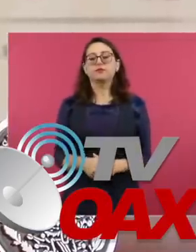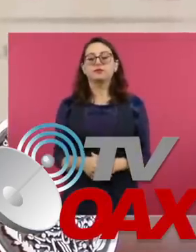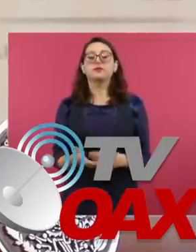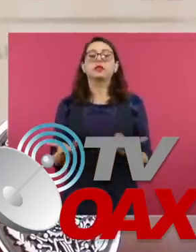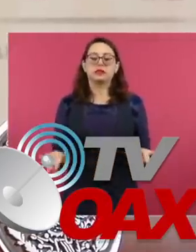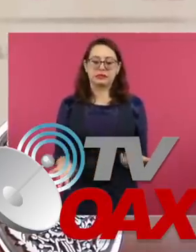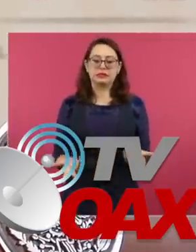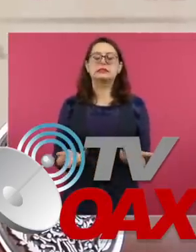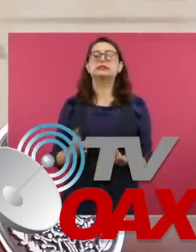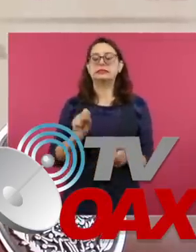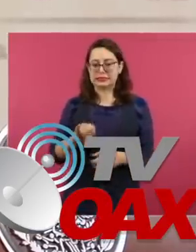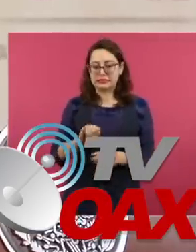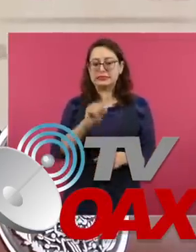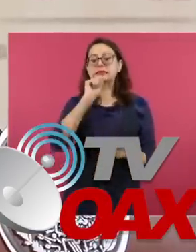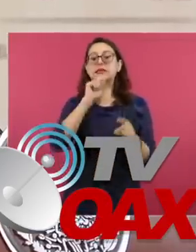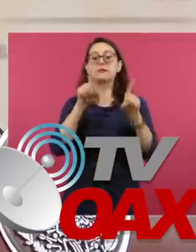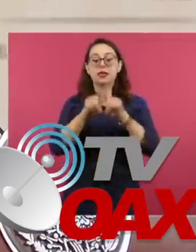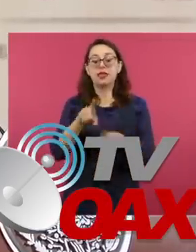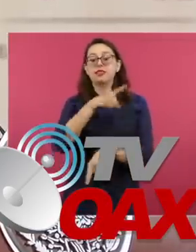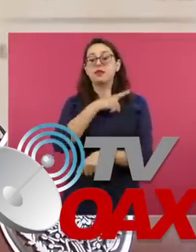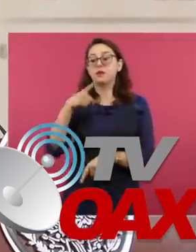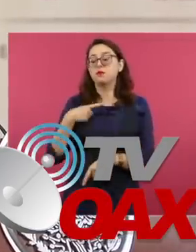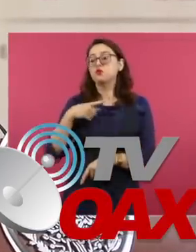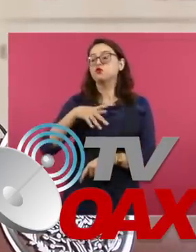energías alternativas, pero